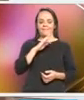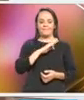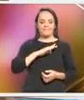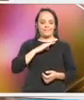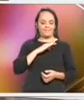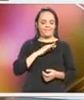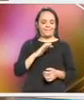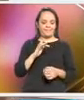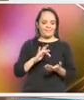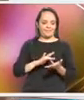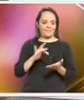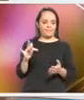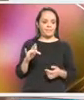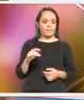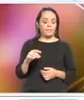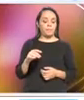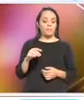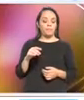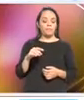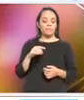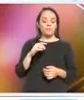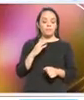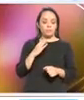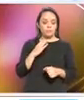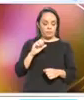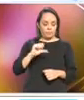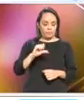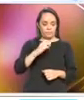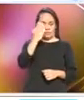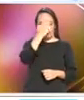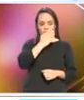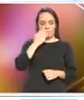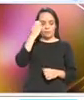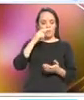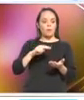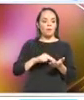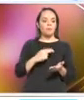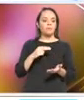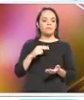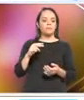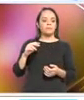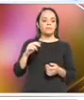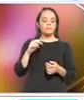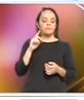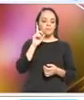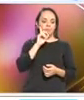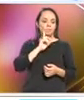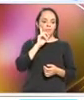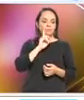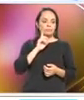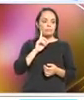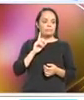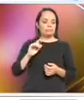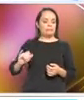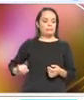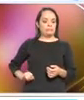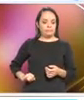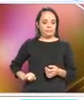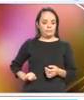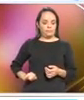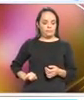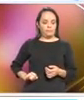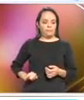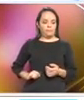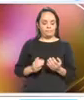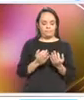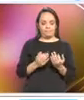Qué bueno, Miriam. Oye, vamos a analizar la firma contigo de una de las mujeres, si no es que la más influyente en la actualidad